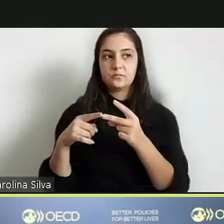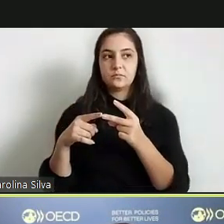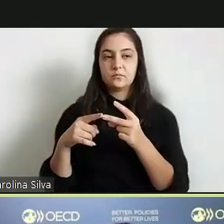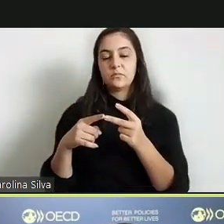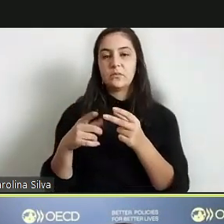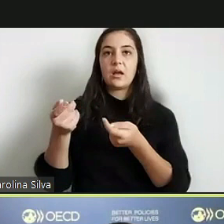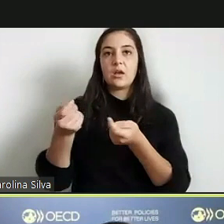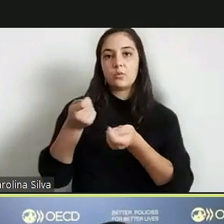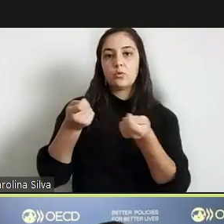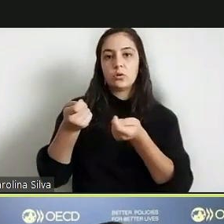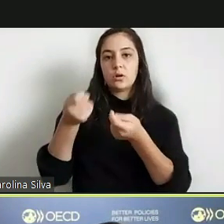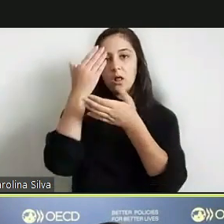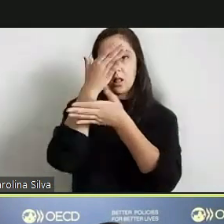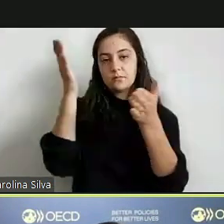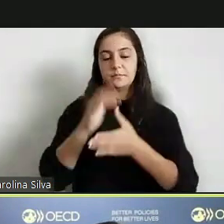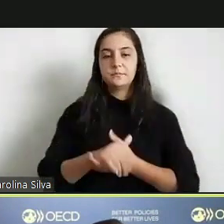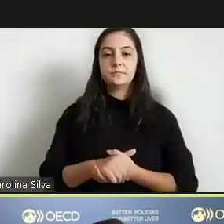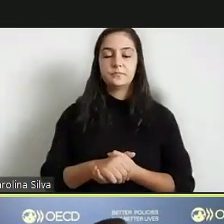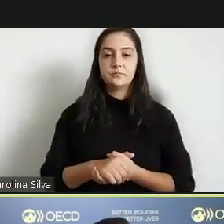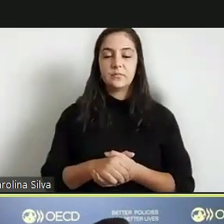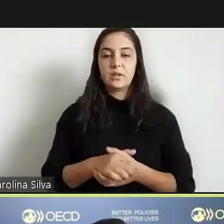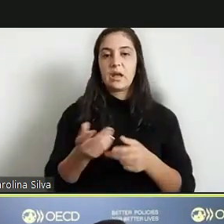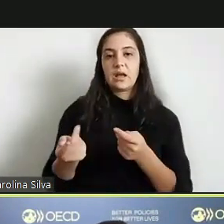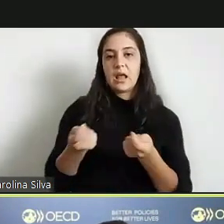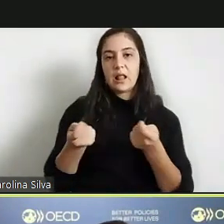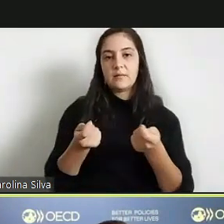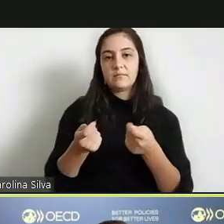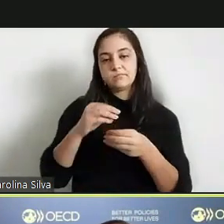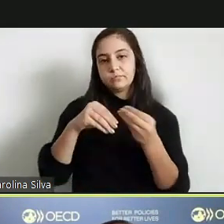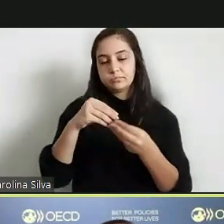gobernanza democrática. Relaciones complejas si las hay.